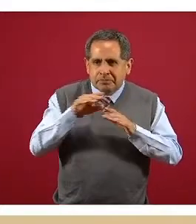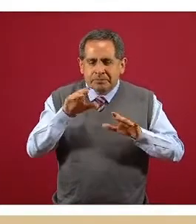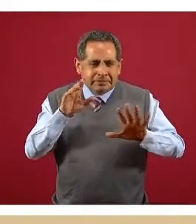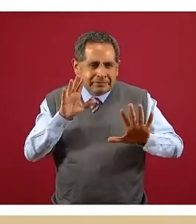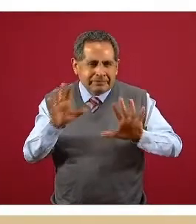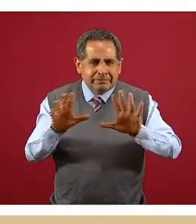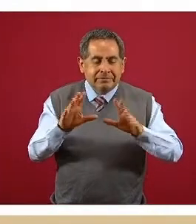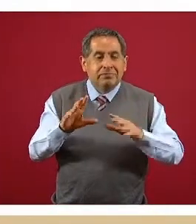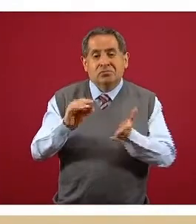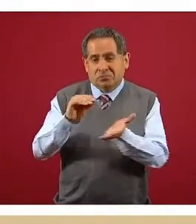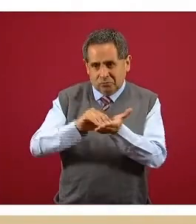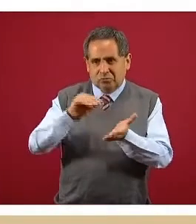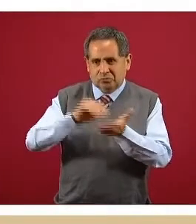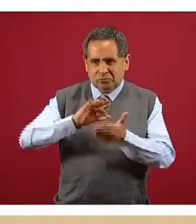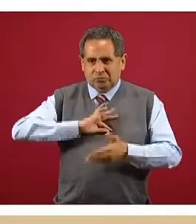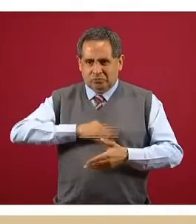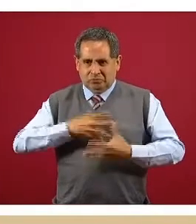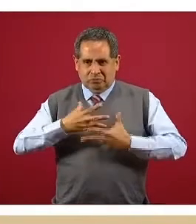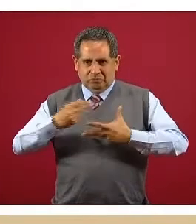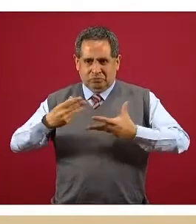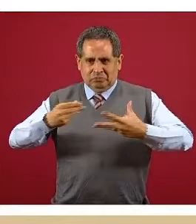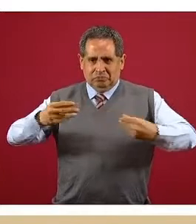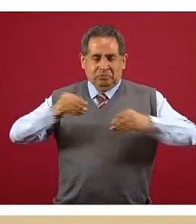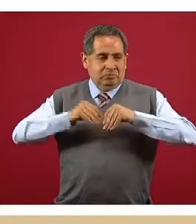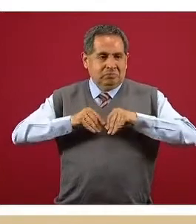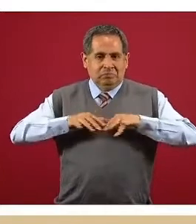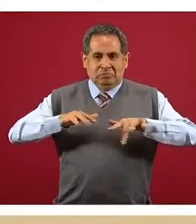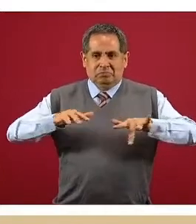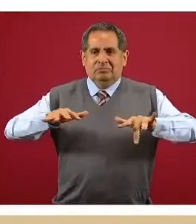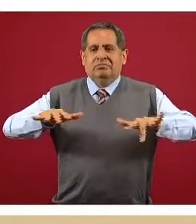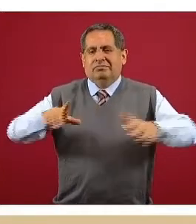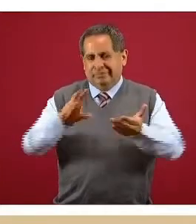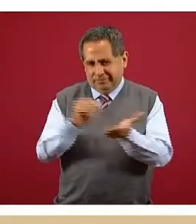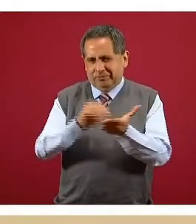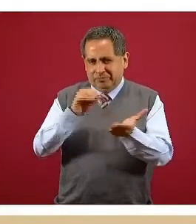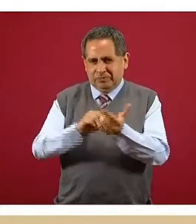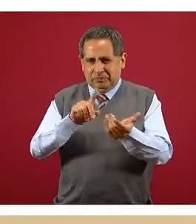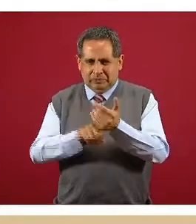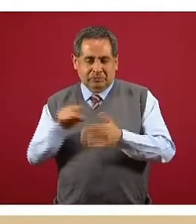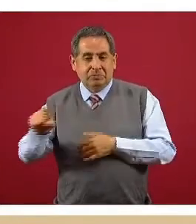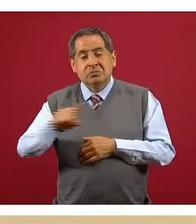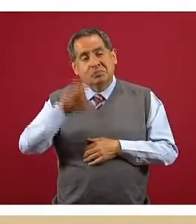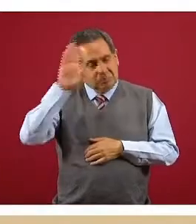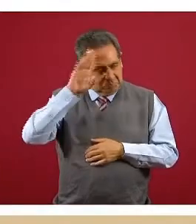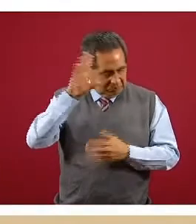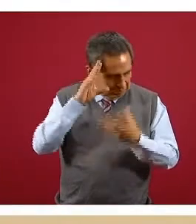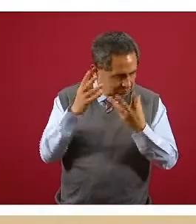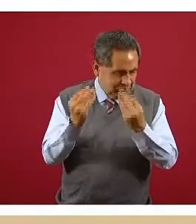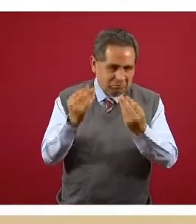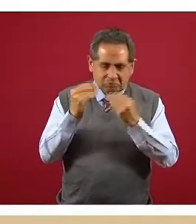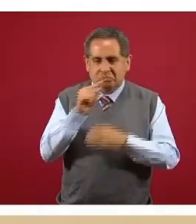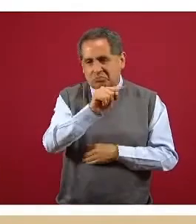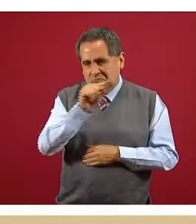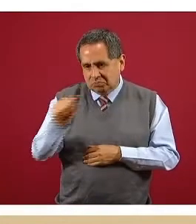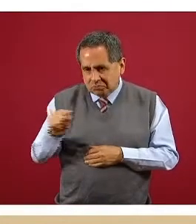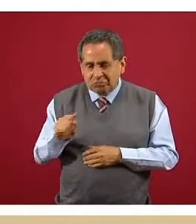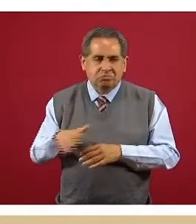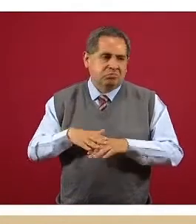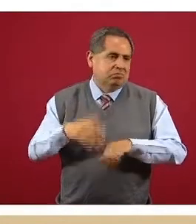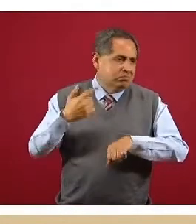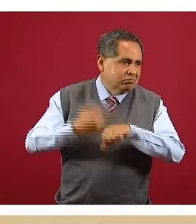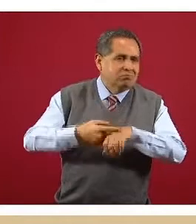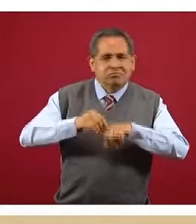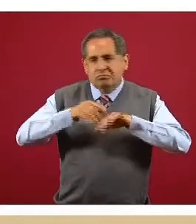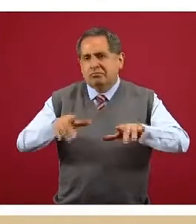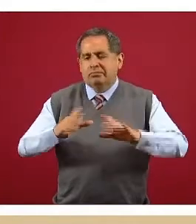de contagio, la velocidad de contagio es todavía alta, la incidencia también, la carga de la enfermedad. Entonces